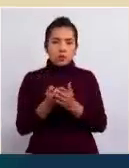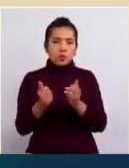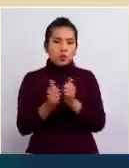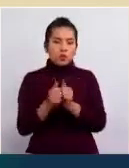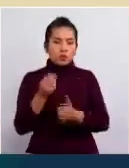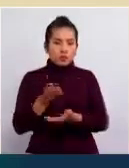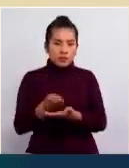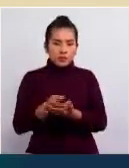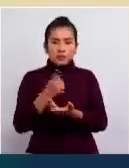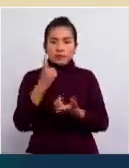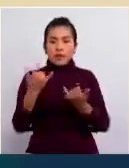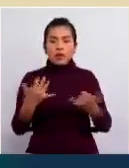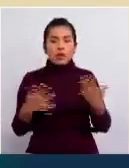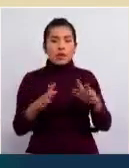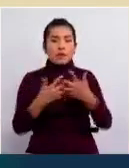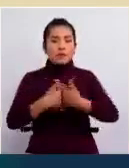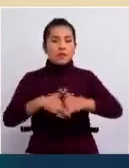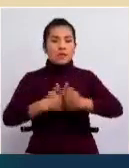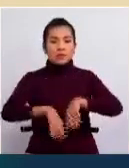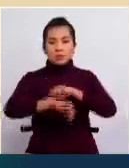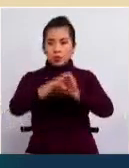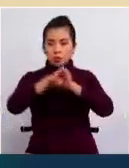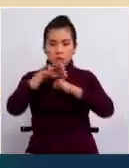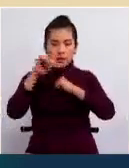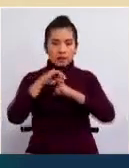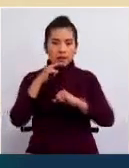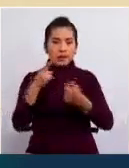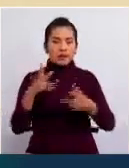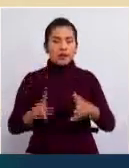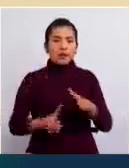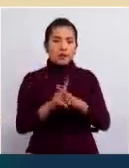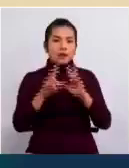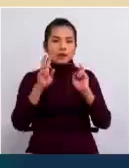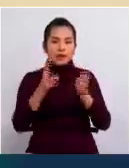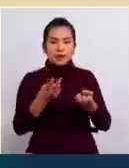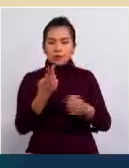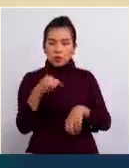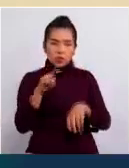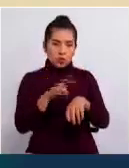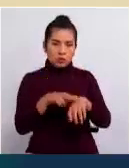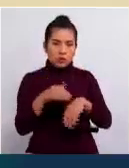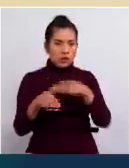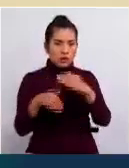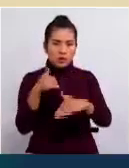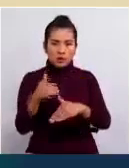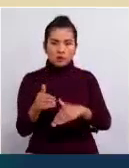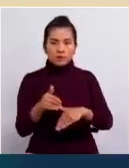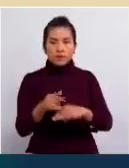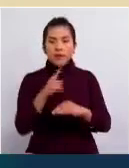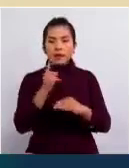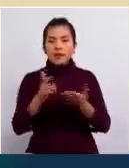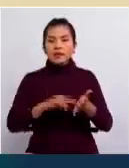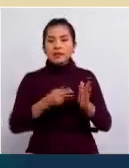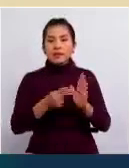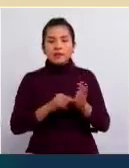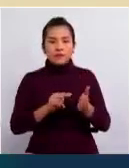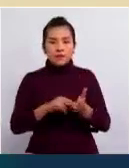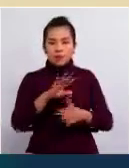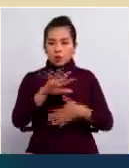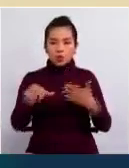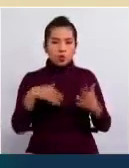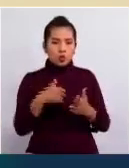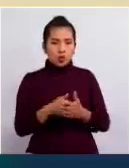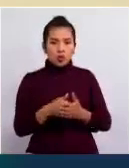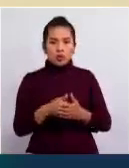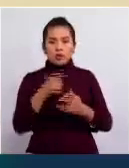todas nuestras empresas públicas han generado un superávit corriente. Significa que sus gastos de funcionamiento